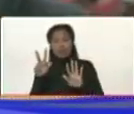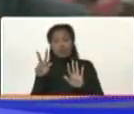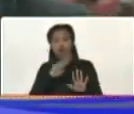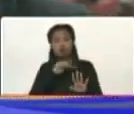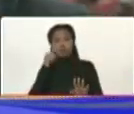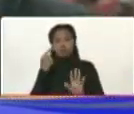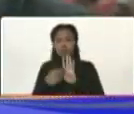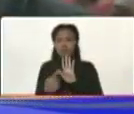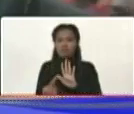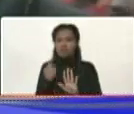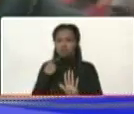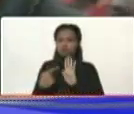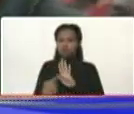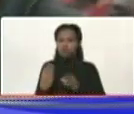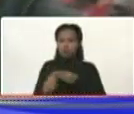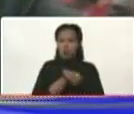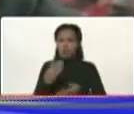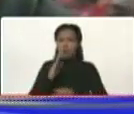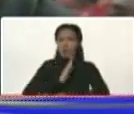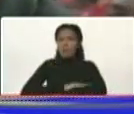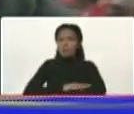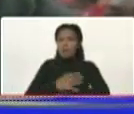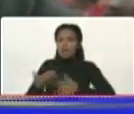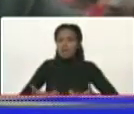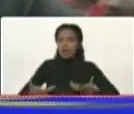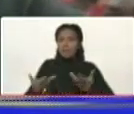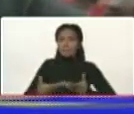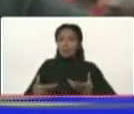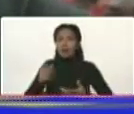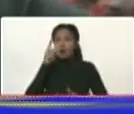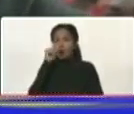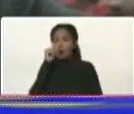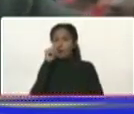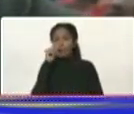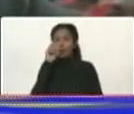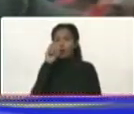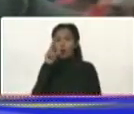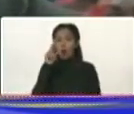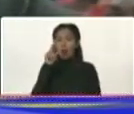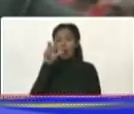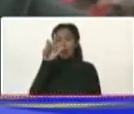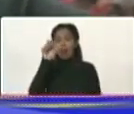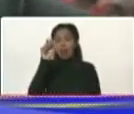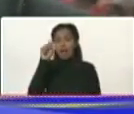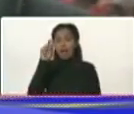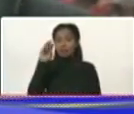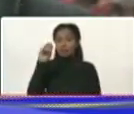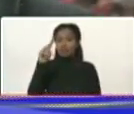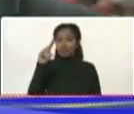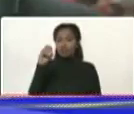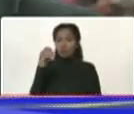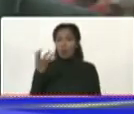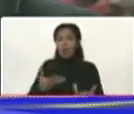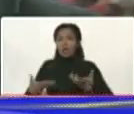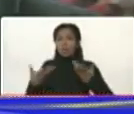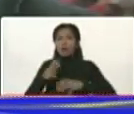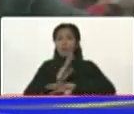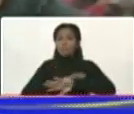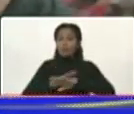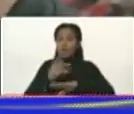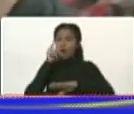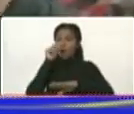fascista y racista de la derecha con la quema del compañero Orlando Figuera, lo quemaron por